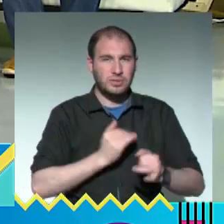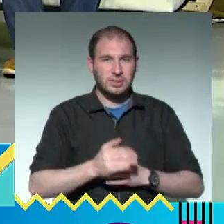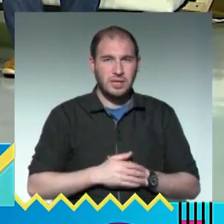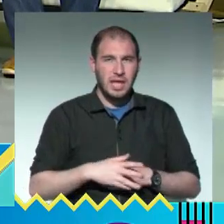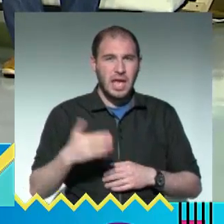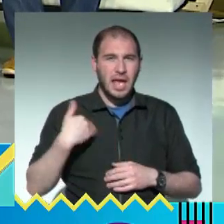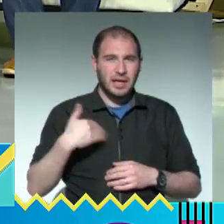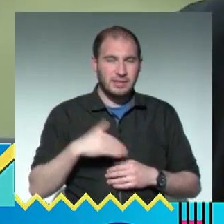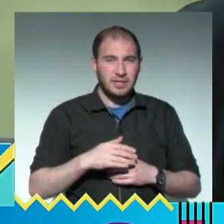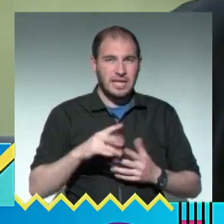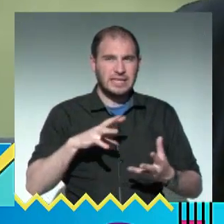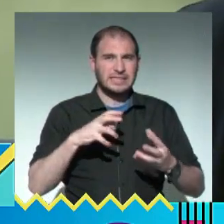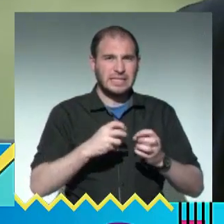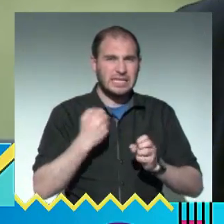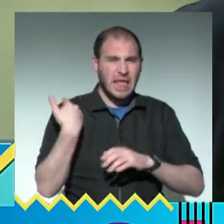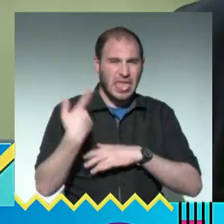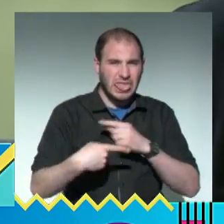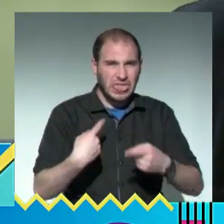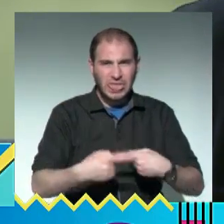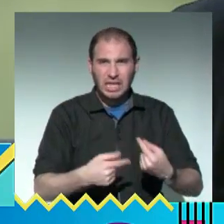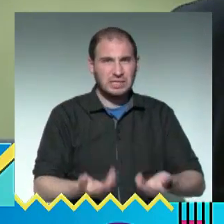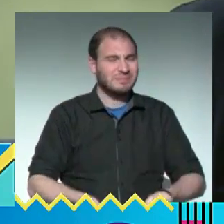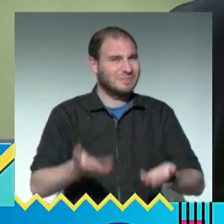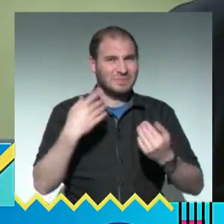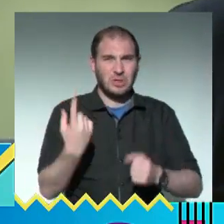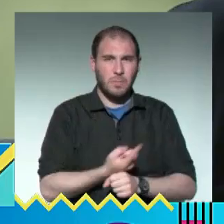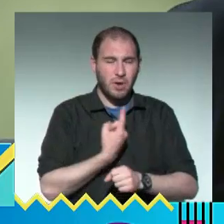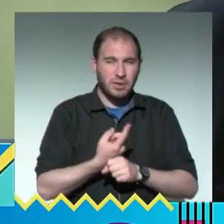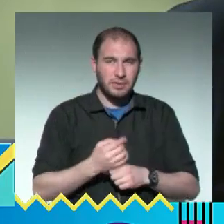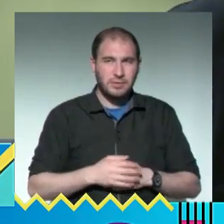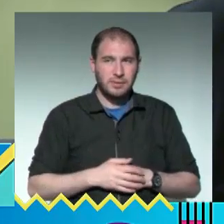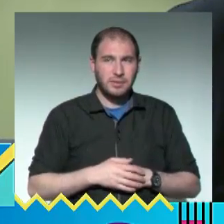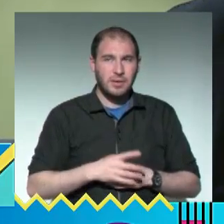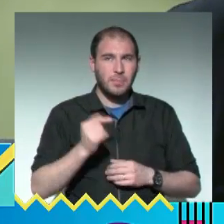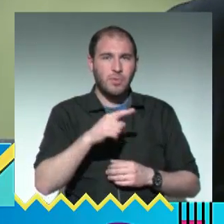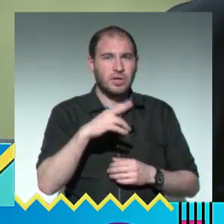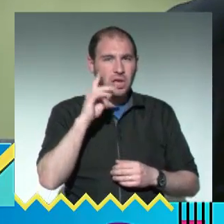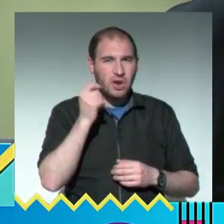que Argentina viene de crisis en crisis y que no logra remontarse. Continúo con vos,